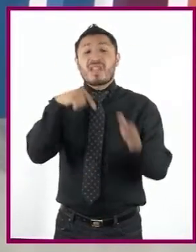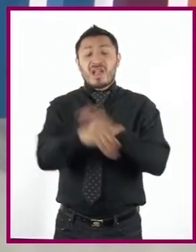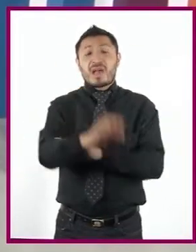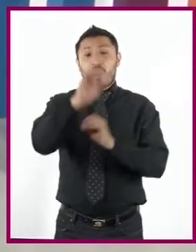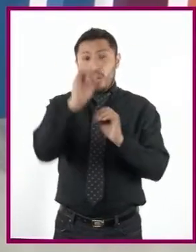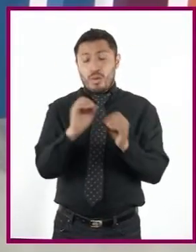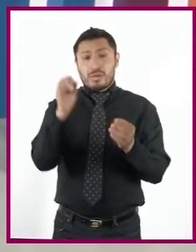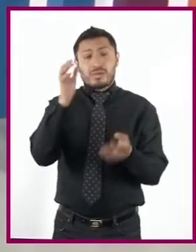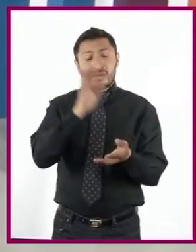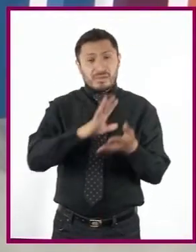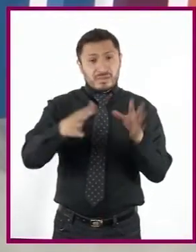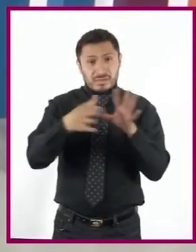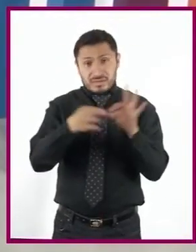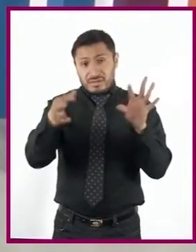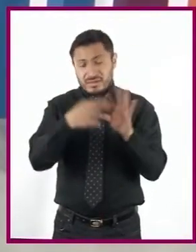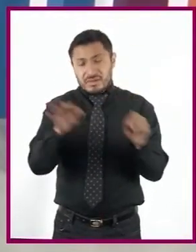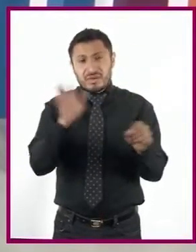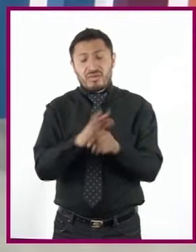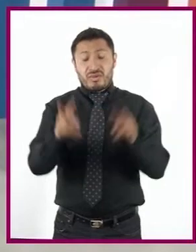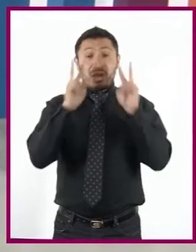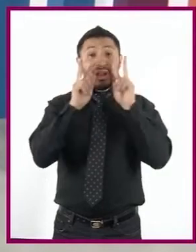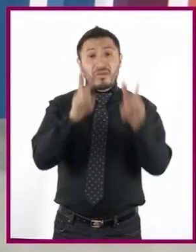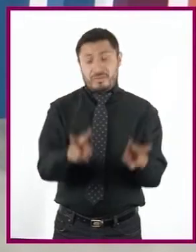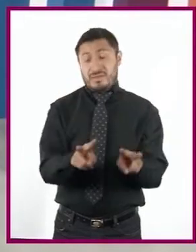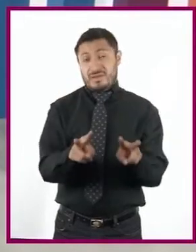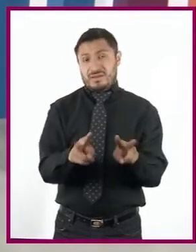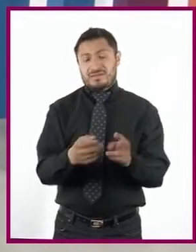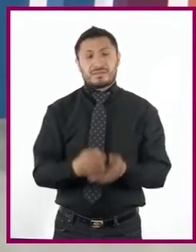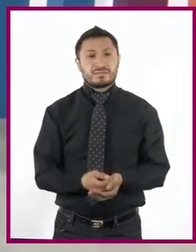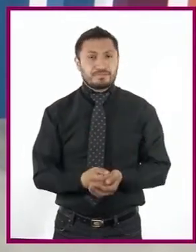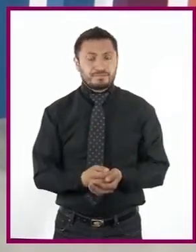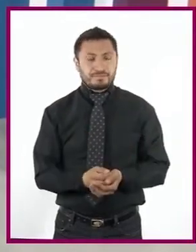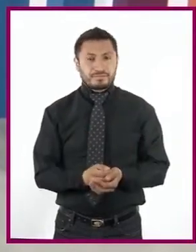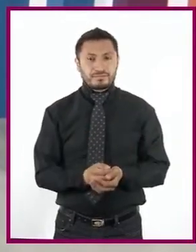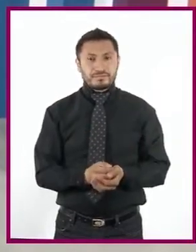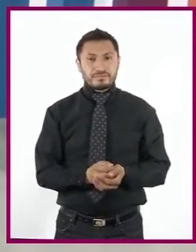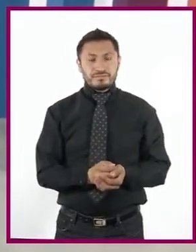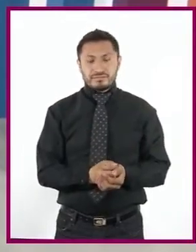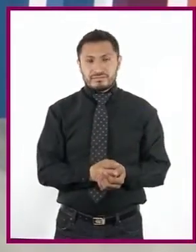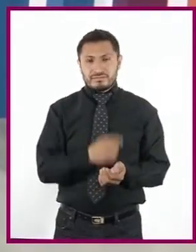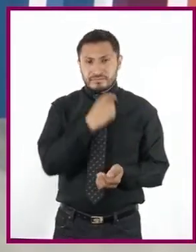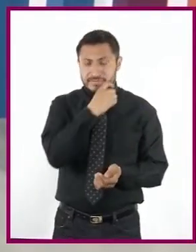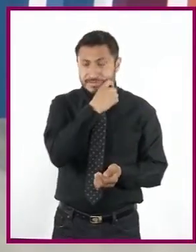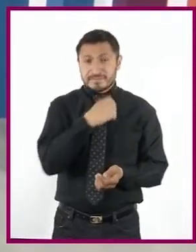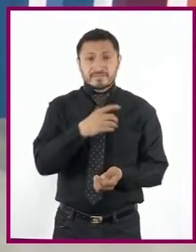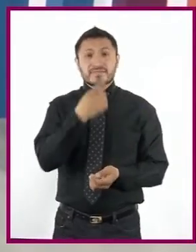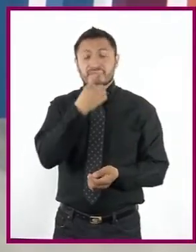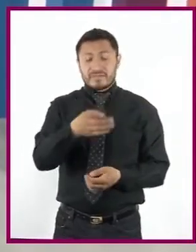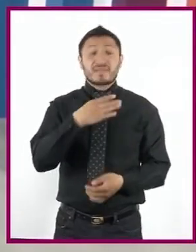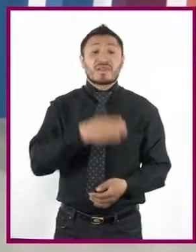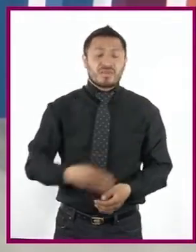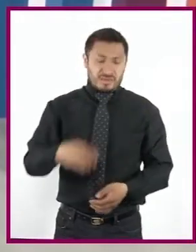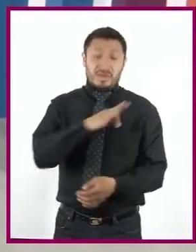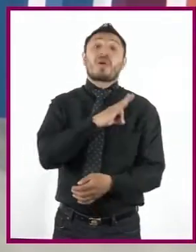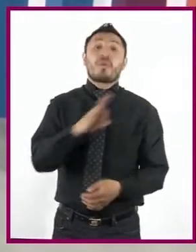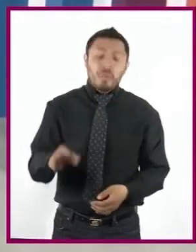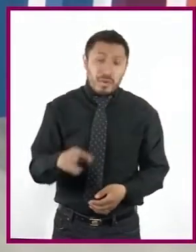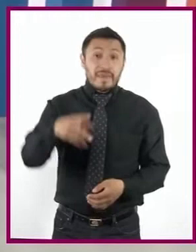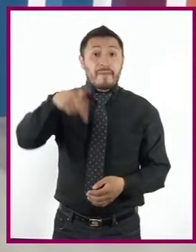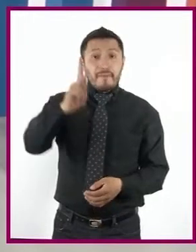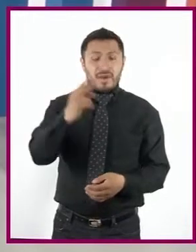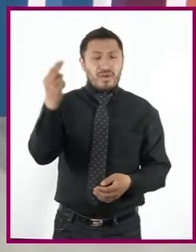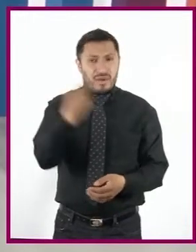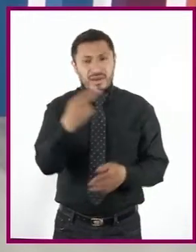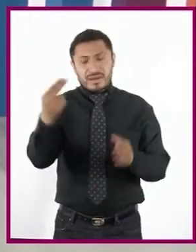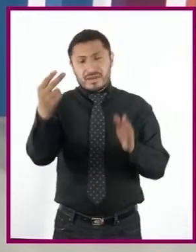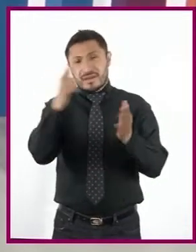lo que vio durante el desarrollo del delito. Podemos decir que la justicia es posible cuando se apoyan en